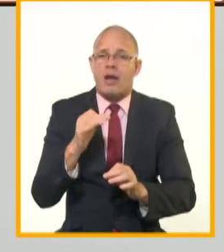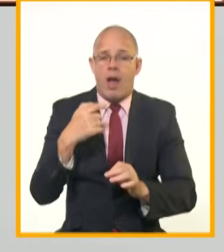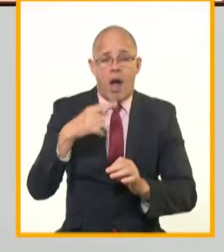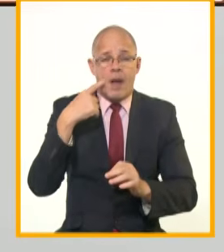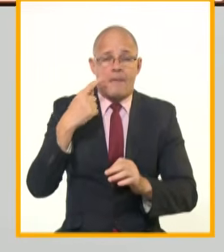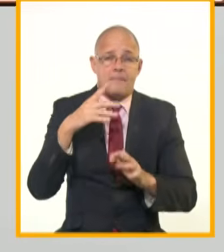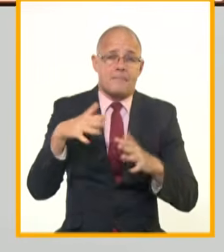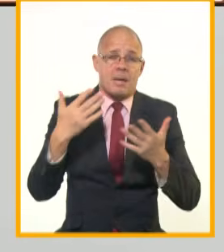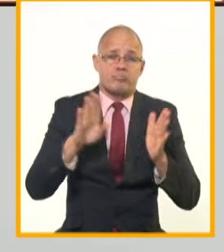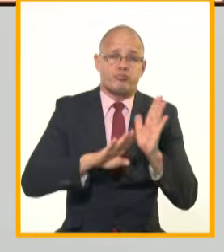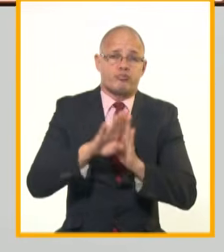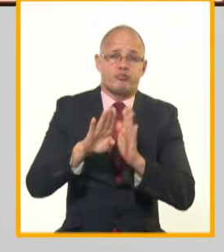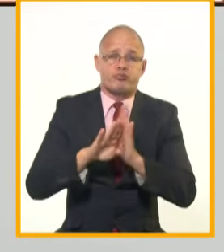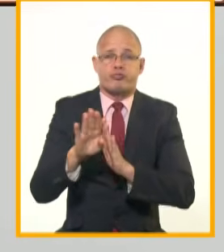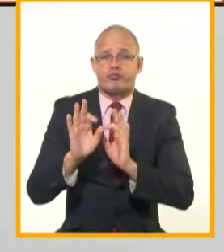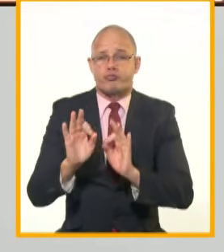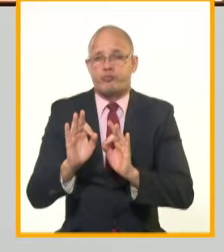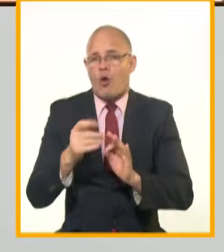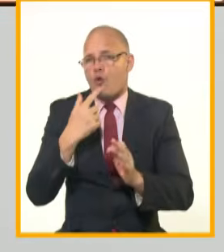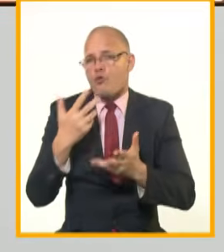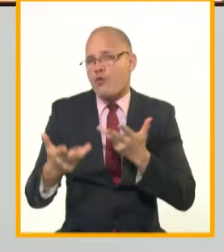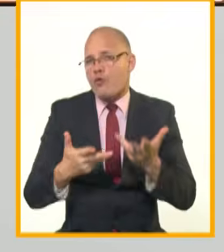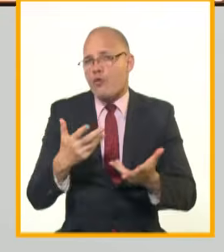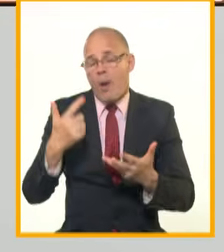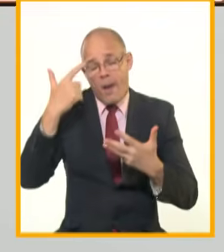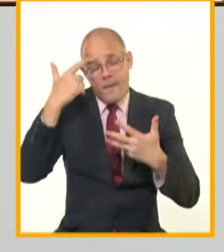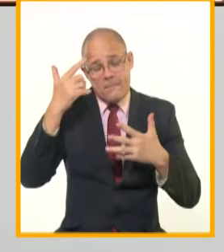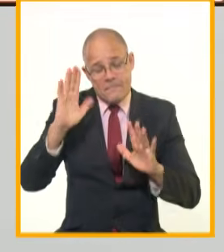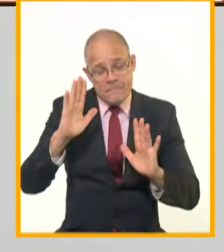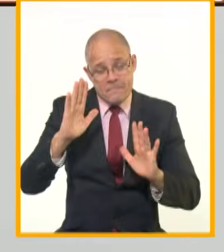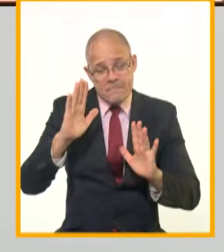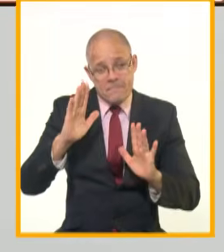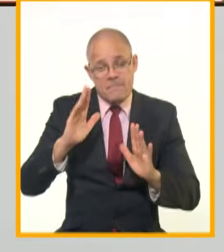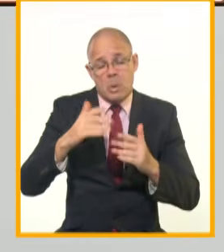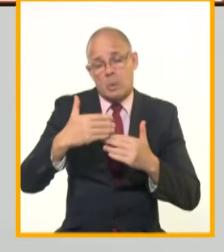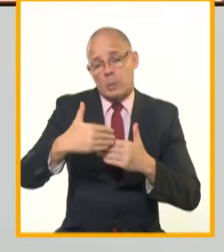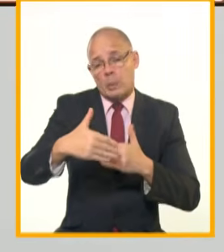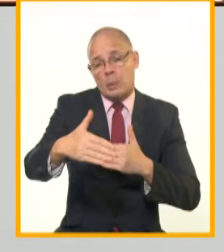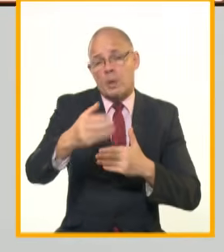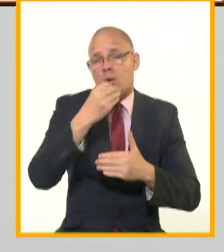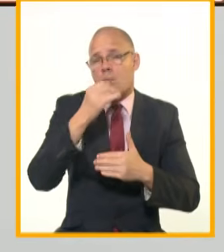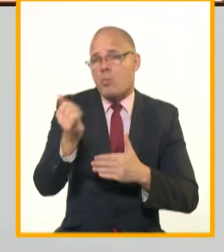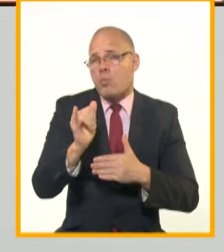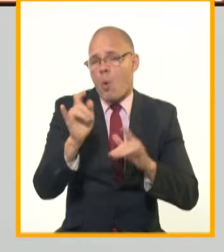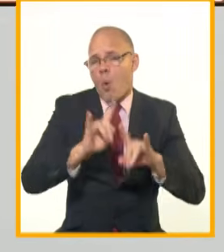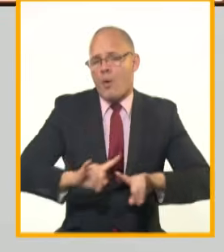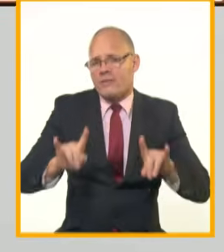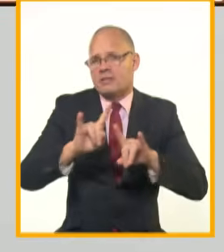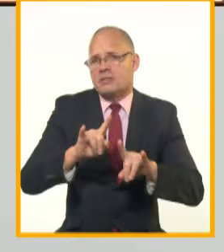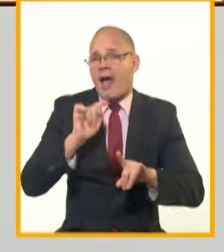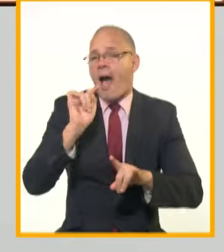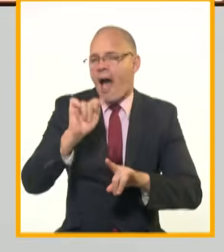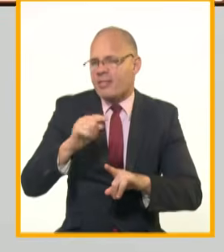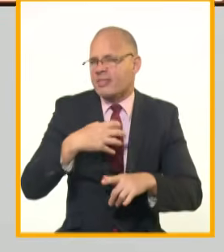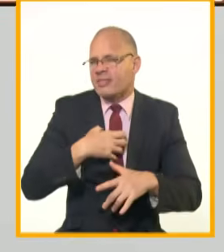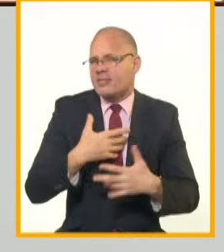superior. Tenemos la esperanza de que sea incluso una universidad, nuestra facultad de ciencias